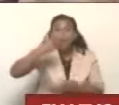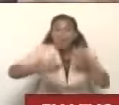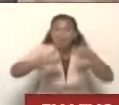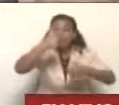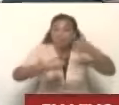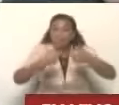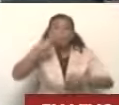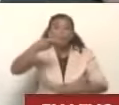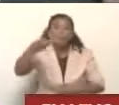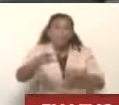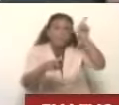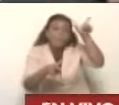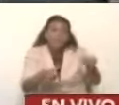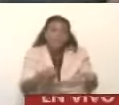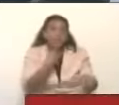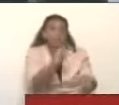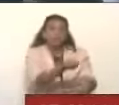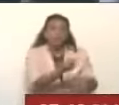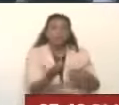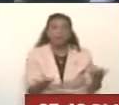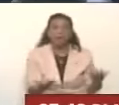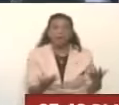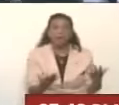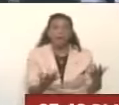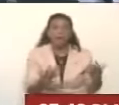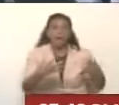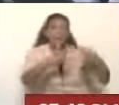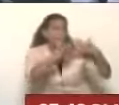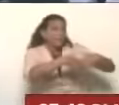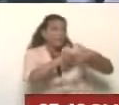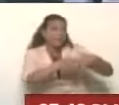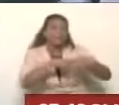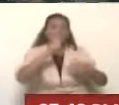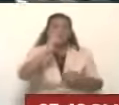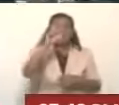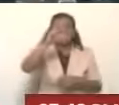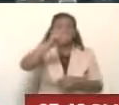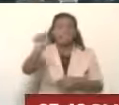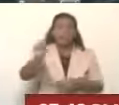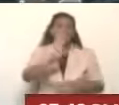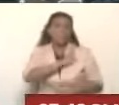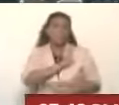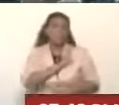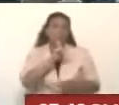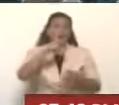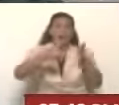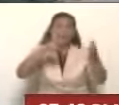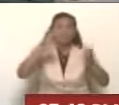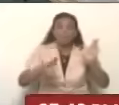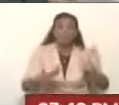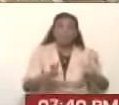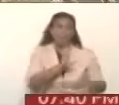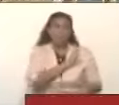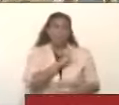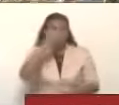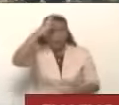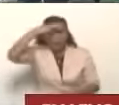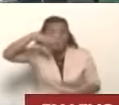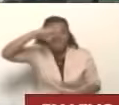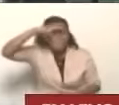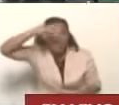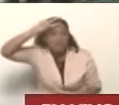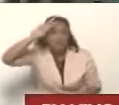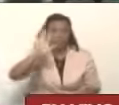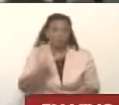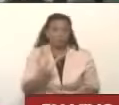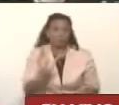opinión diga que Texas y California le pertenecen a México. Por ejemplo,